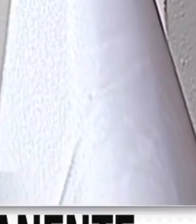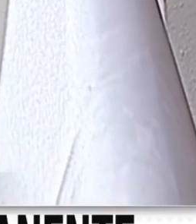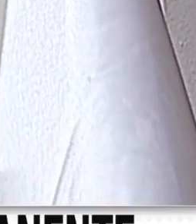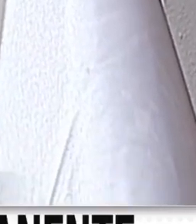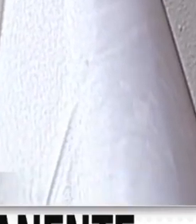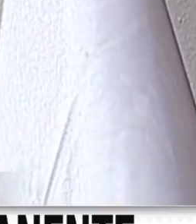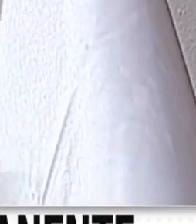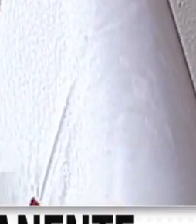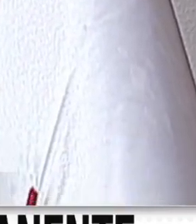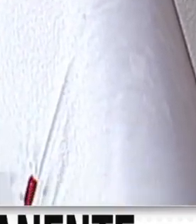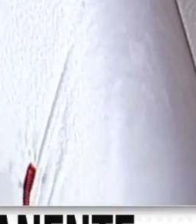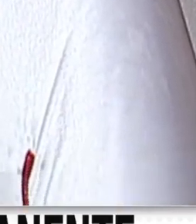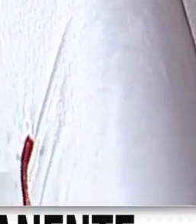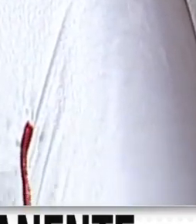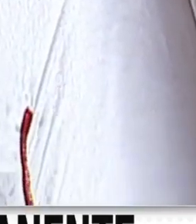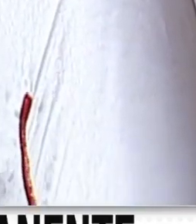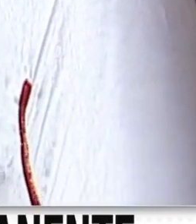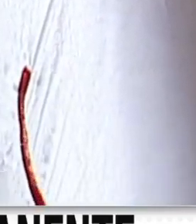¿La cinta viene aquí?